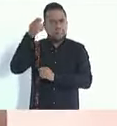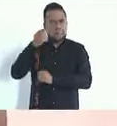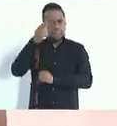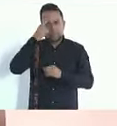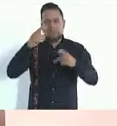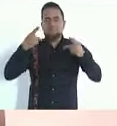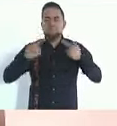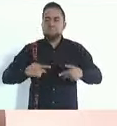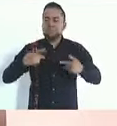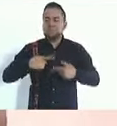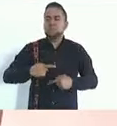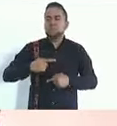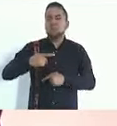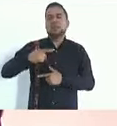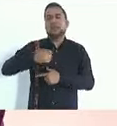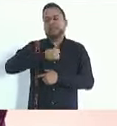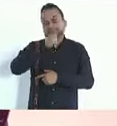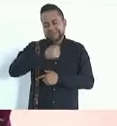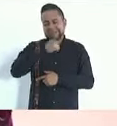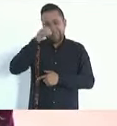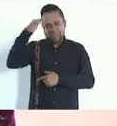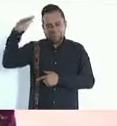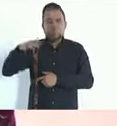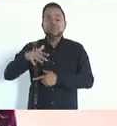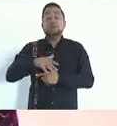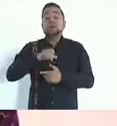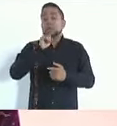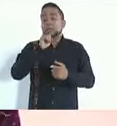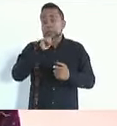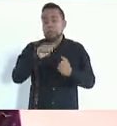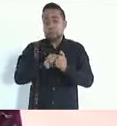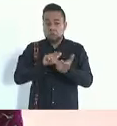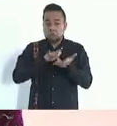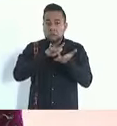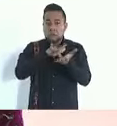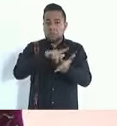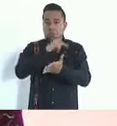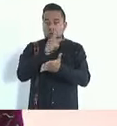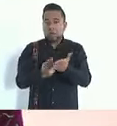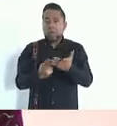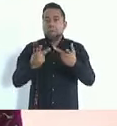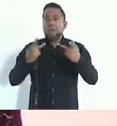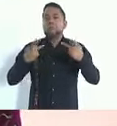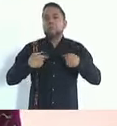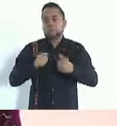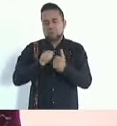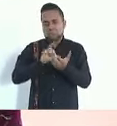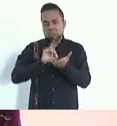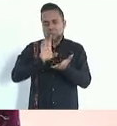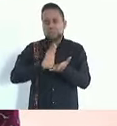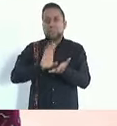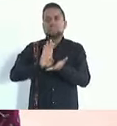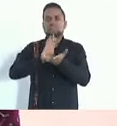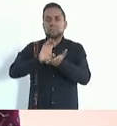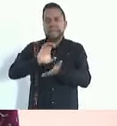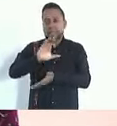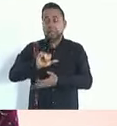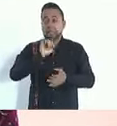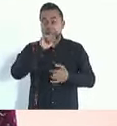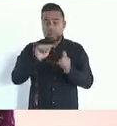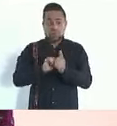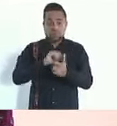adulto mayor. Vamos a seguir con el programa de apoyo a las personas con discapacidad, vamos a seguir con el